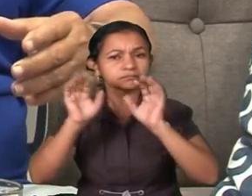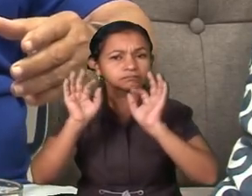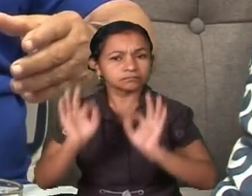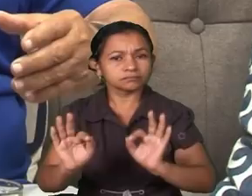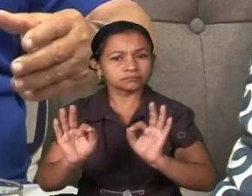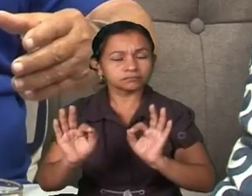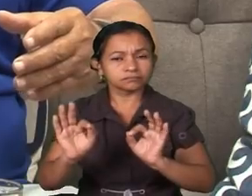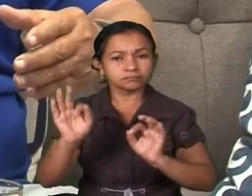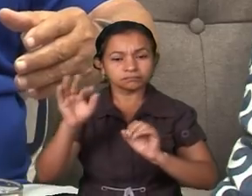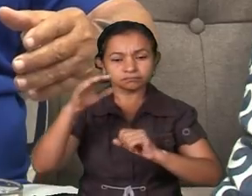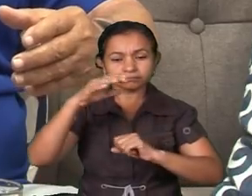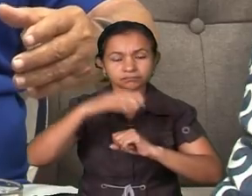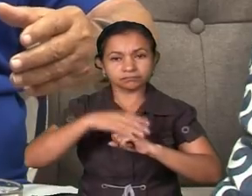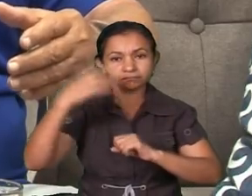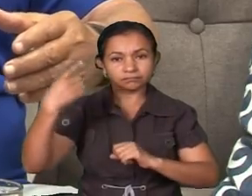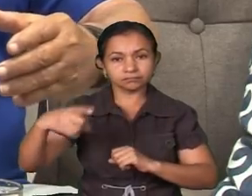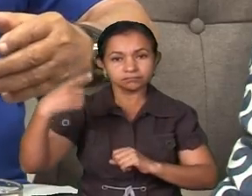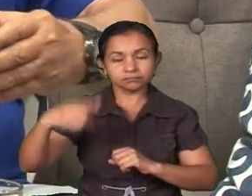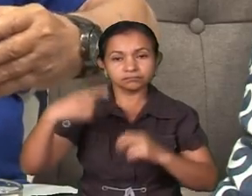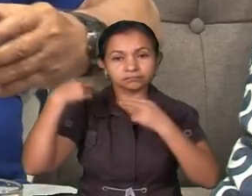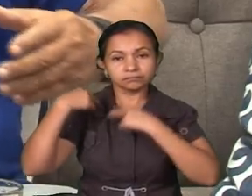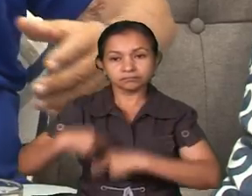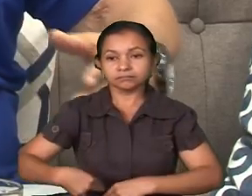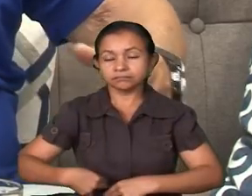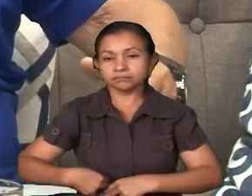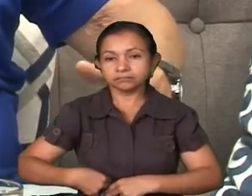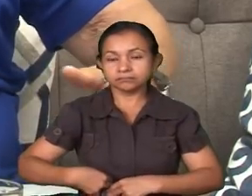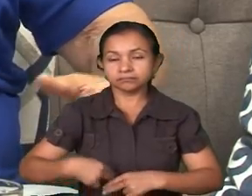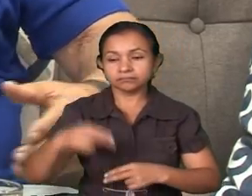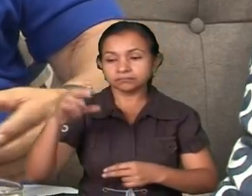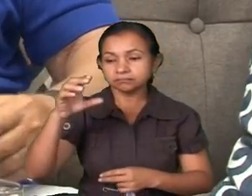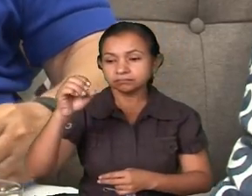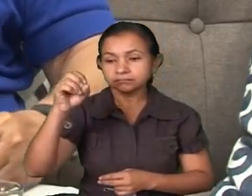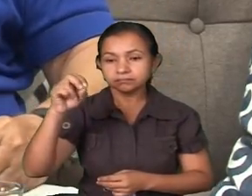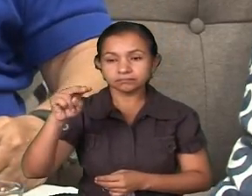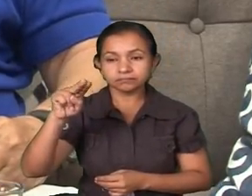La Comisión de Derechos Humanos ahí de las Naciones Unidas, que venga.